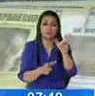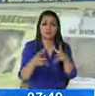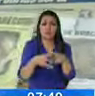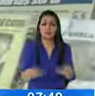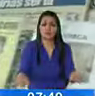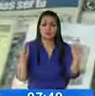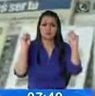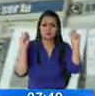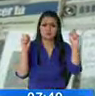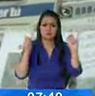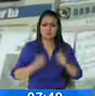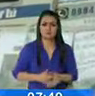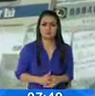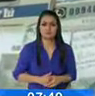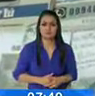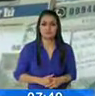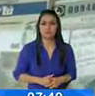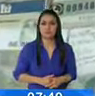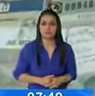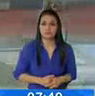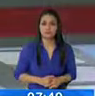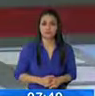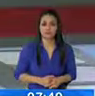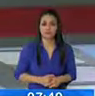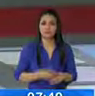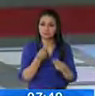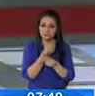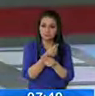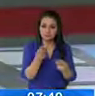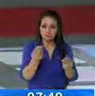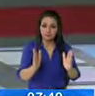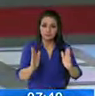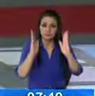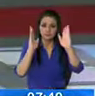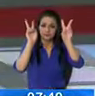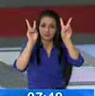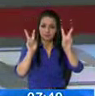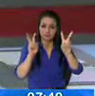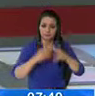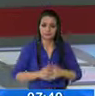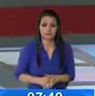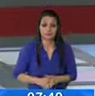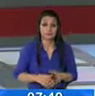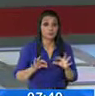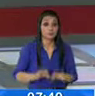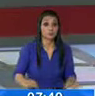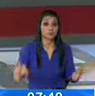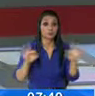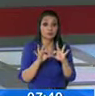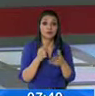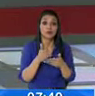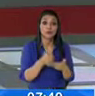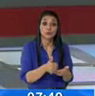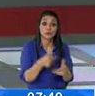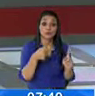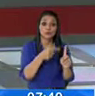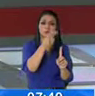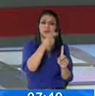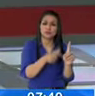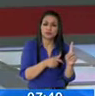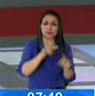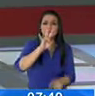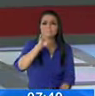Informó Patricia Aldaz. Quiero que preste toda la atención a la siguiente información porque es vital para la ayuda de un hombre que tiene